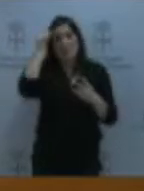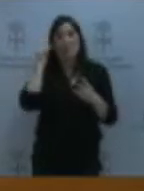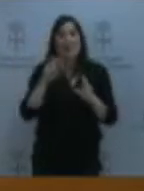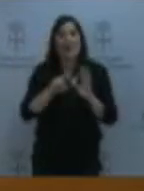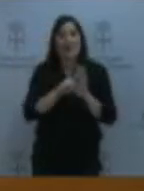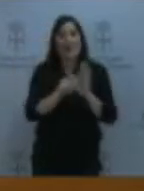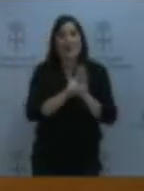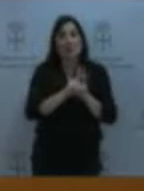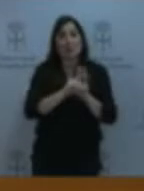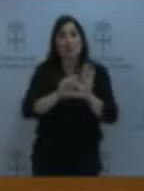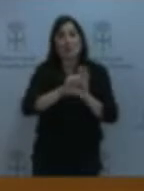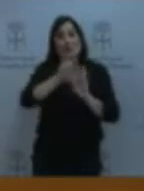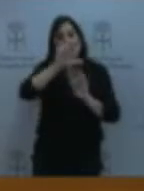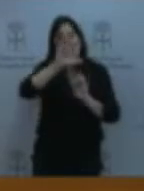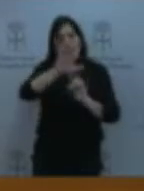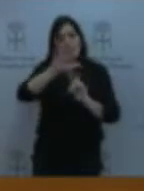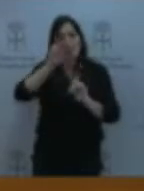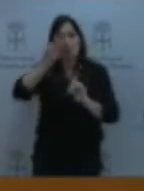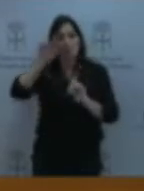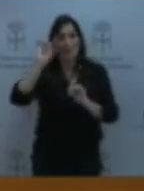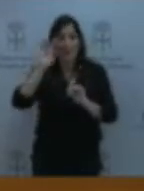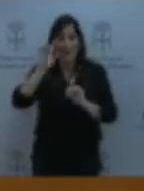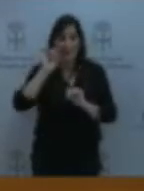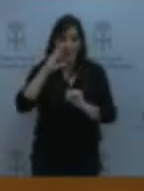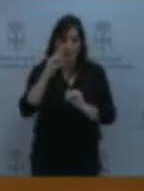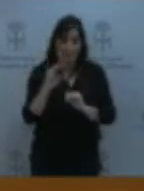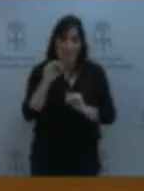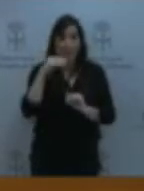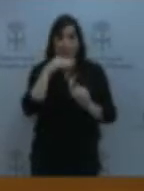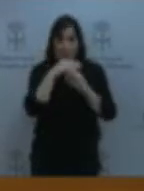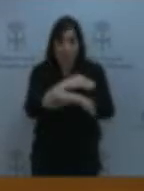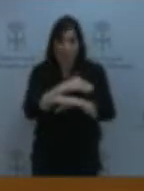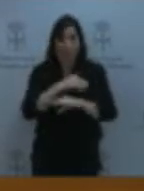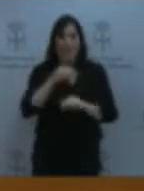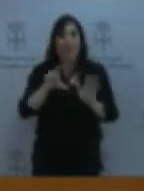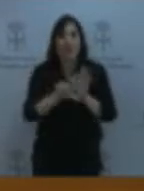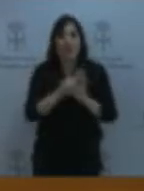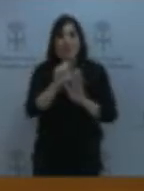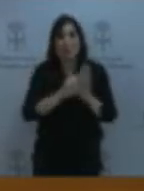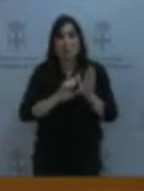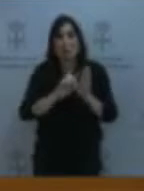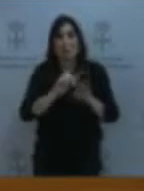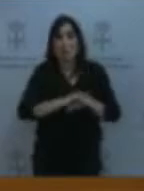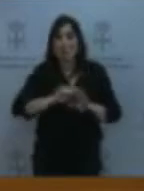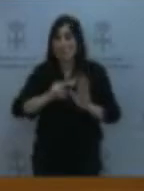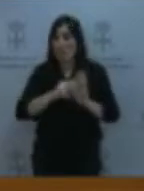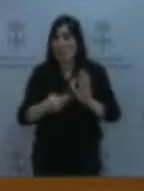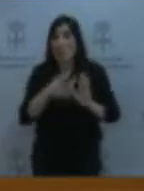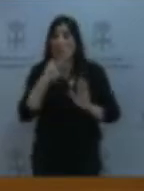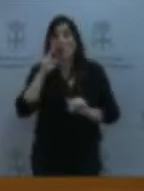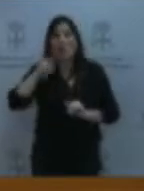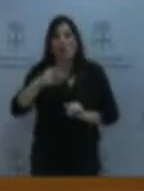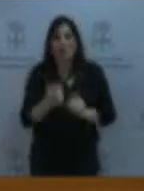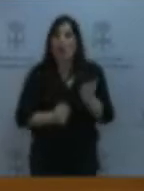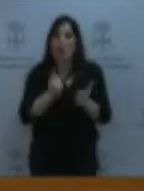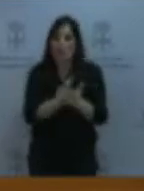octubre, por el que se aprobó el texto refundido de la Ley del Estatuto Básico, para volver a reconocer en él de forma expresa el derecho a la jubilación